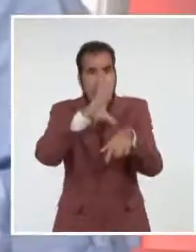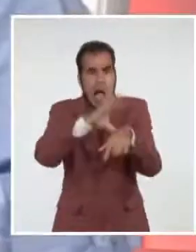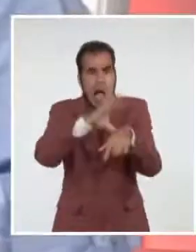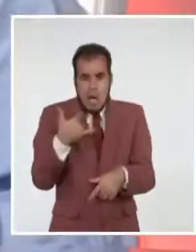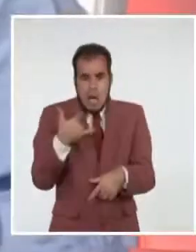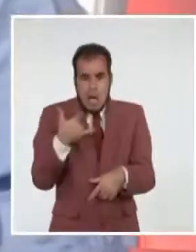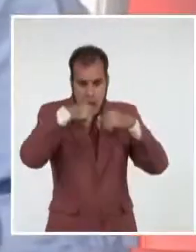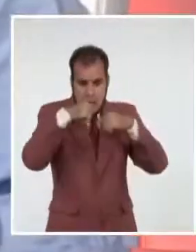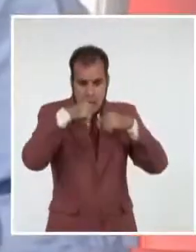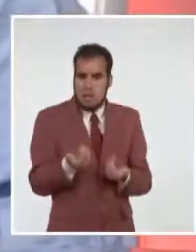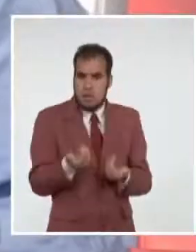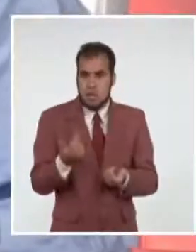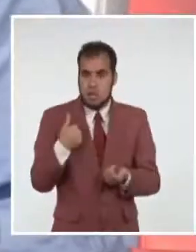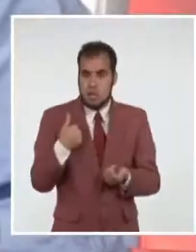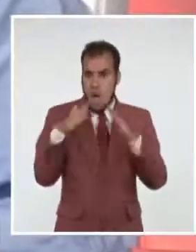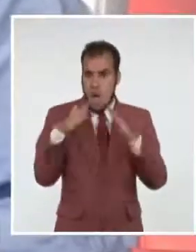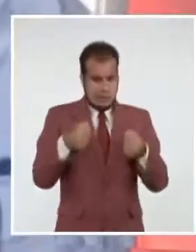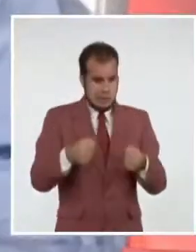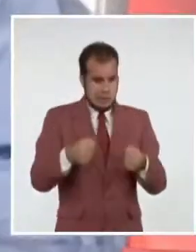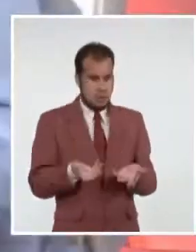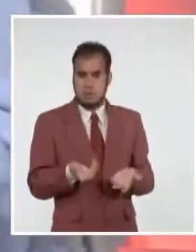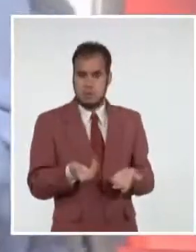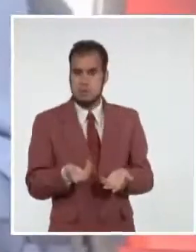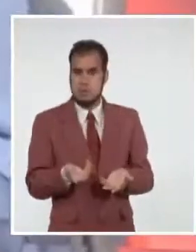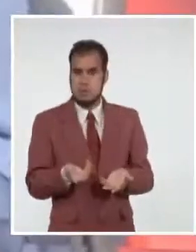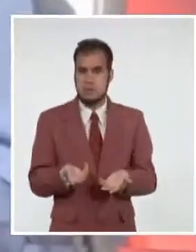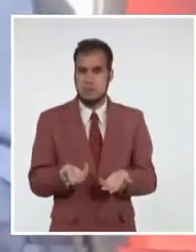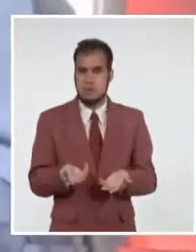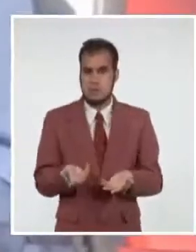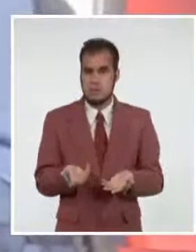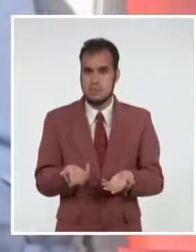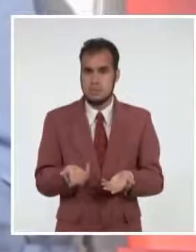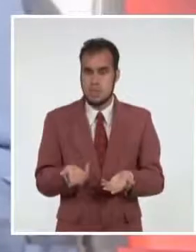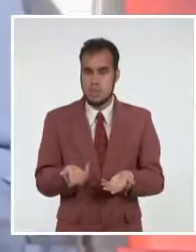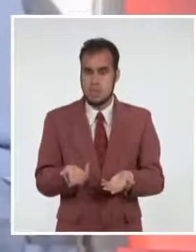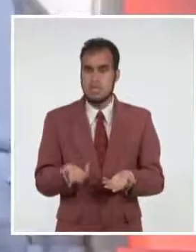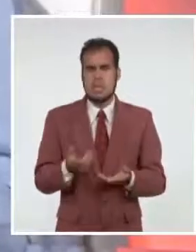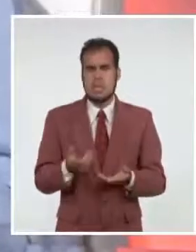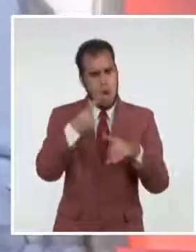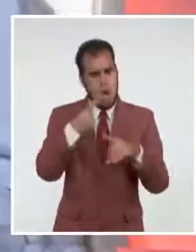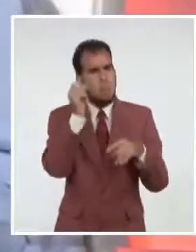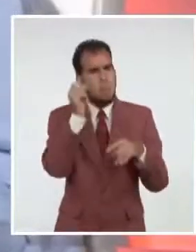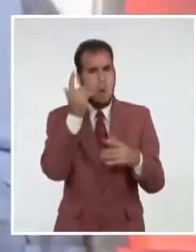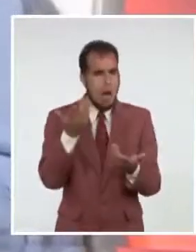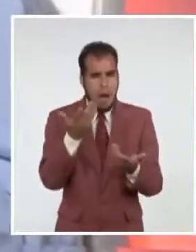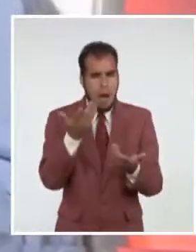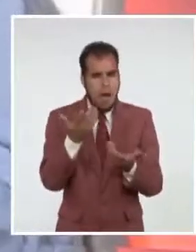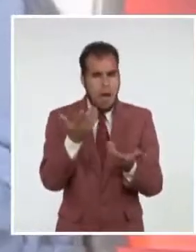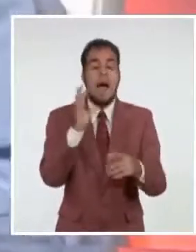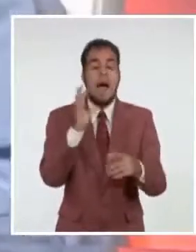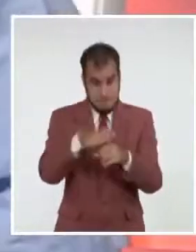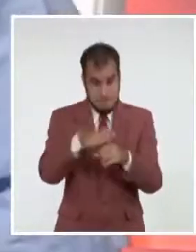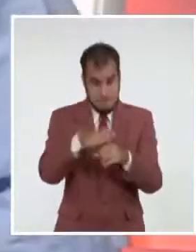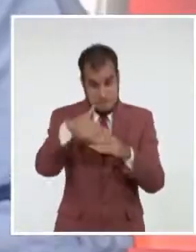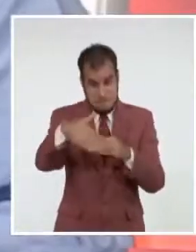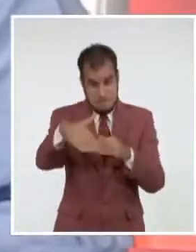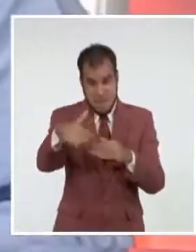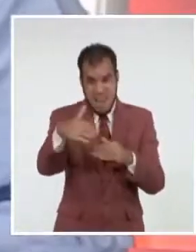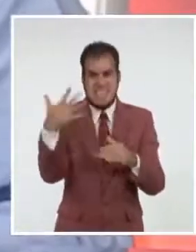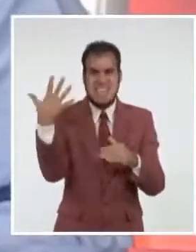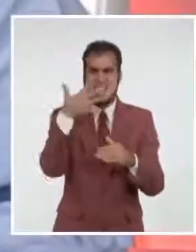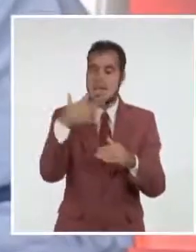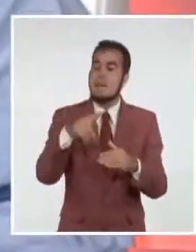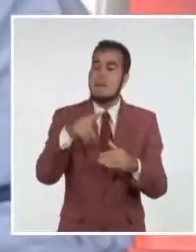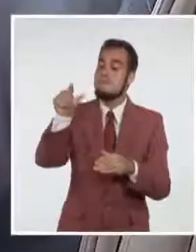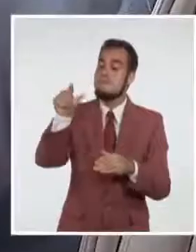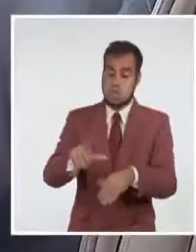estoy en mi casa. No, Iliana incluso va a explicar quiénes son los que no estarán nunca ingresados en el hogar.